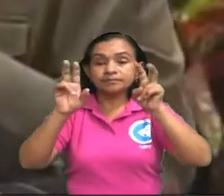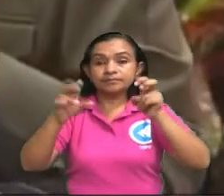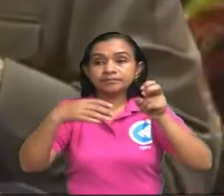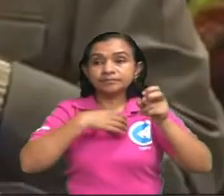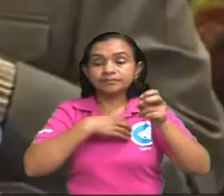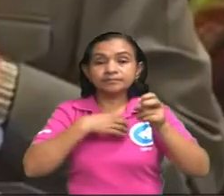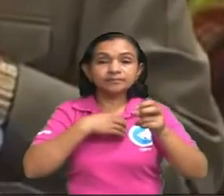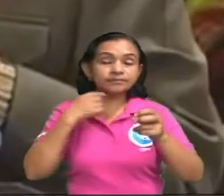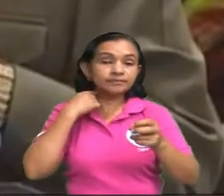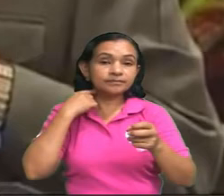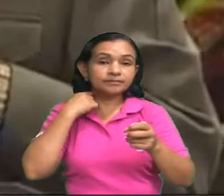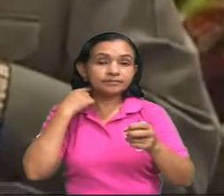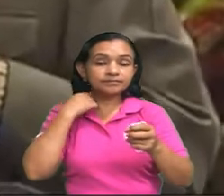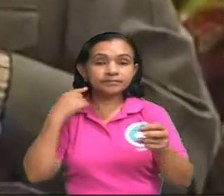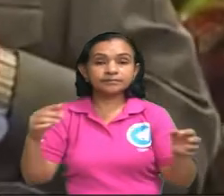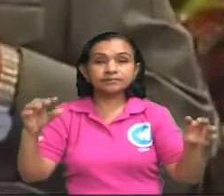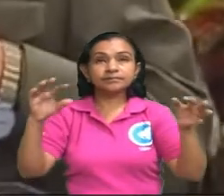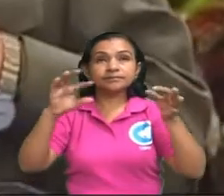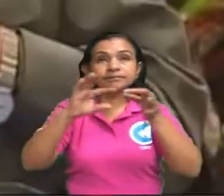consigna siempre fue por la unidad.